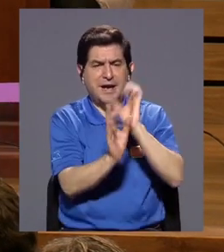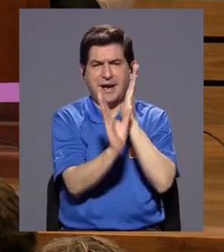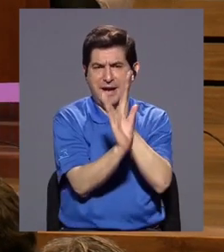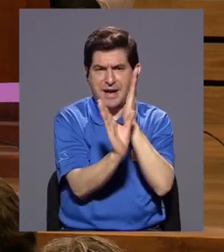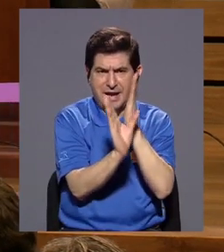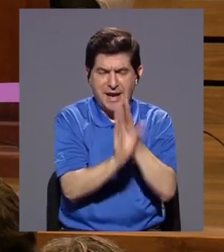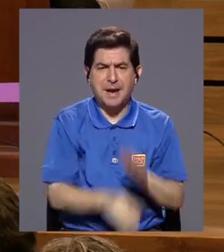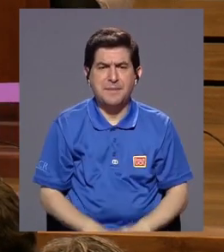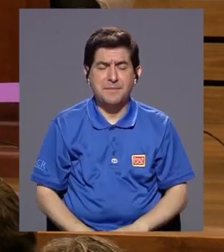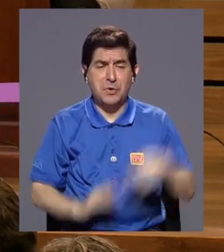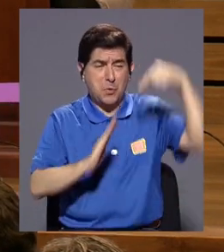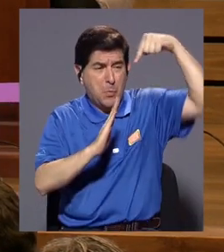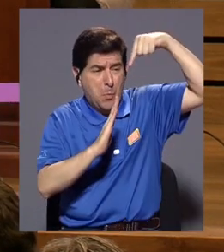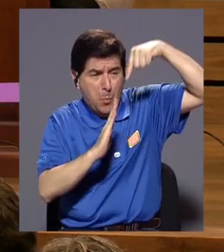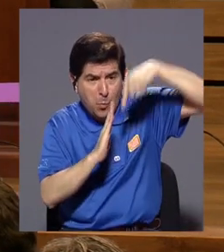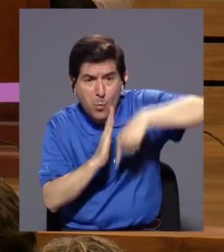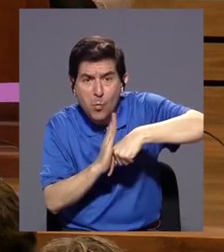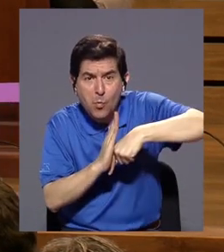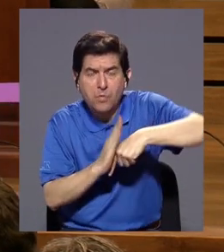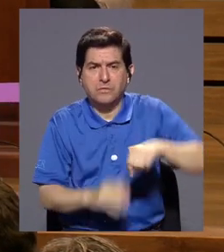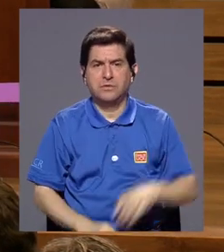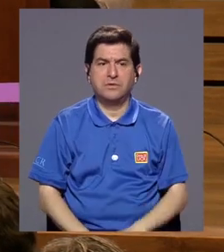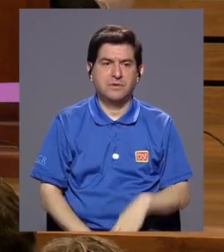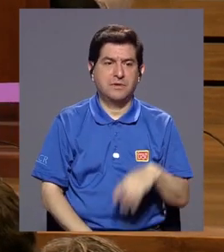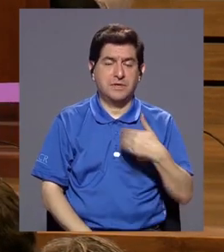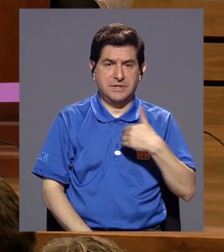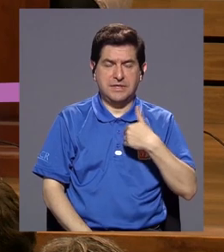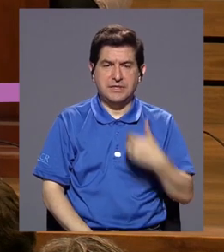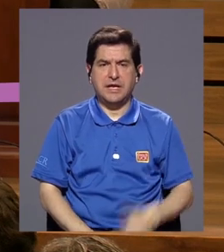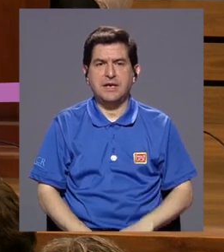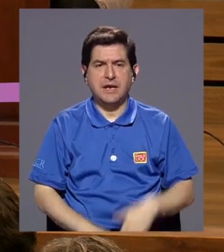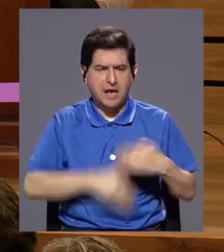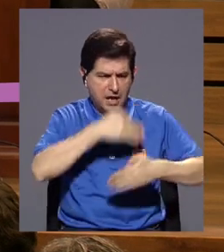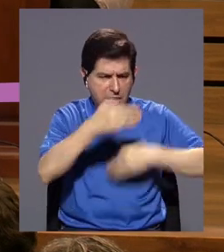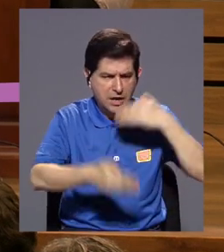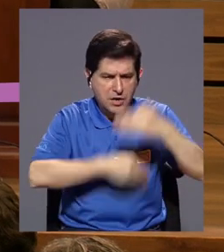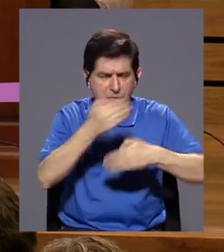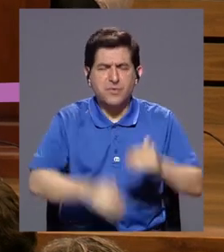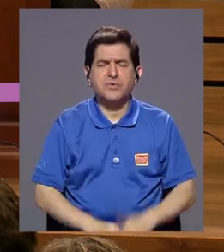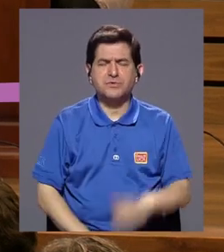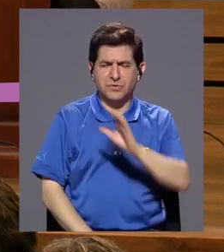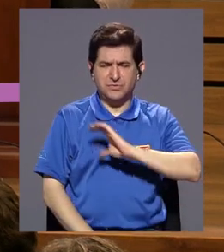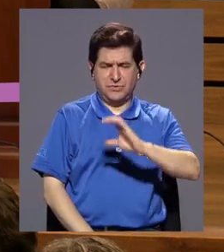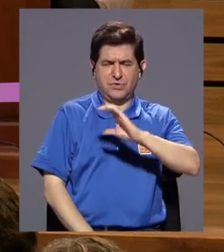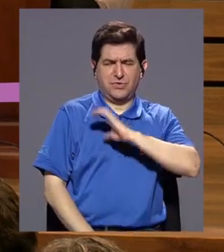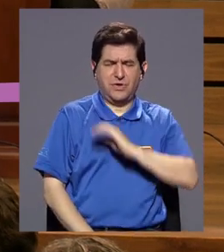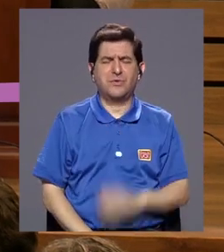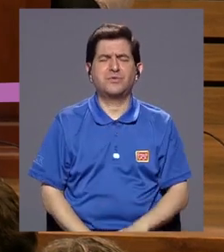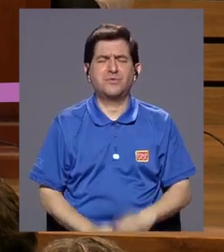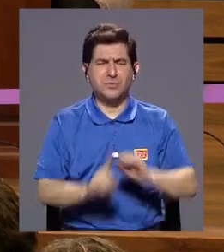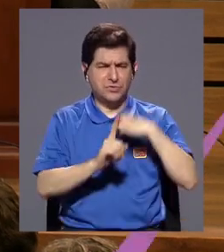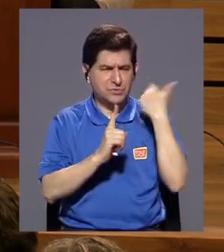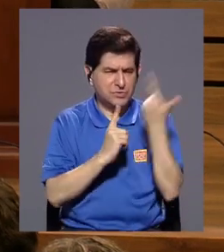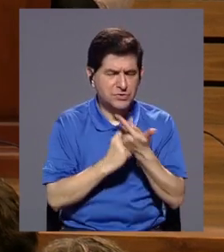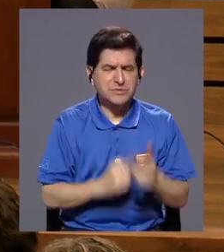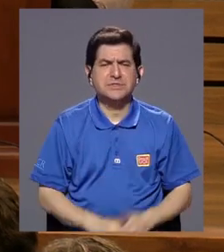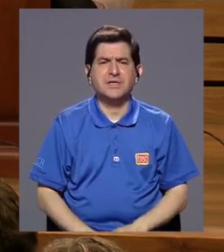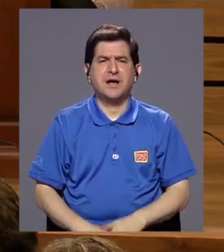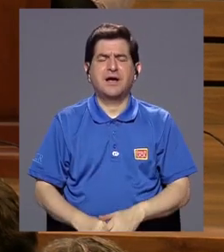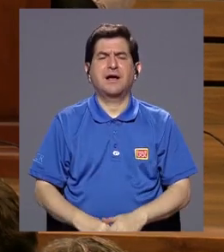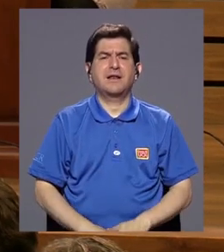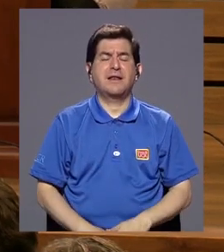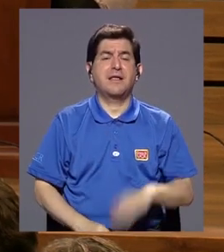muy aguda, ¿verdad?, donde hay comportamientos de deterioro social, personal, emocional, que